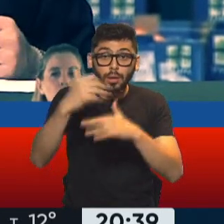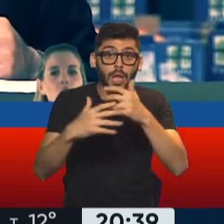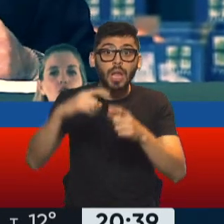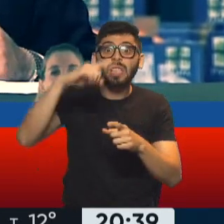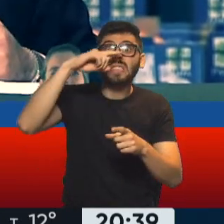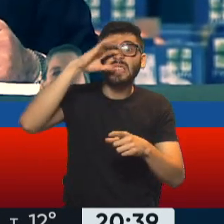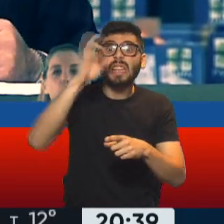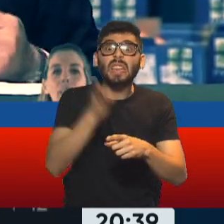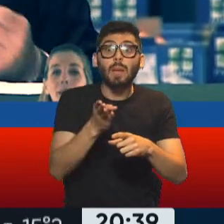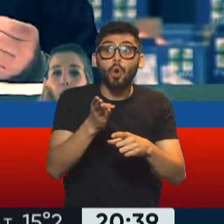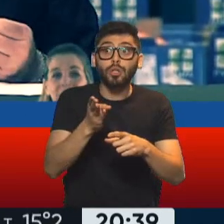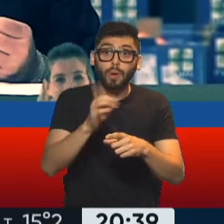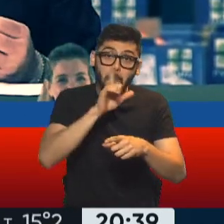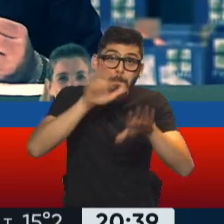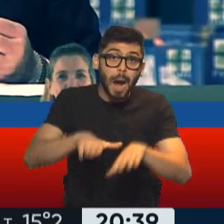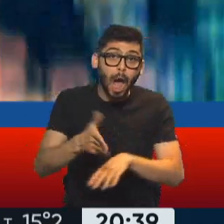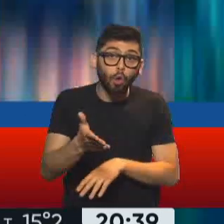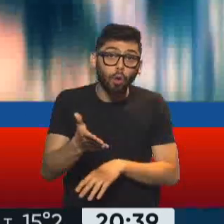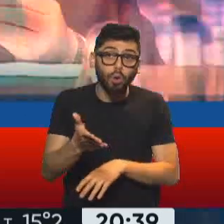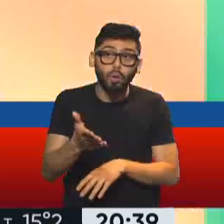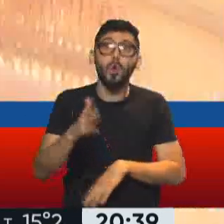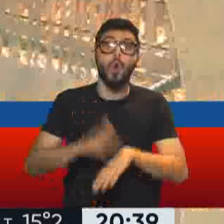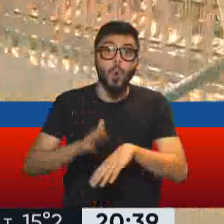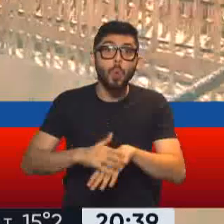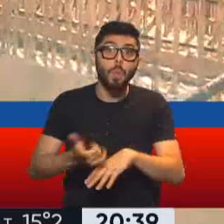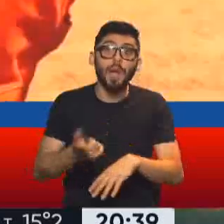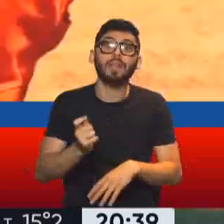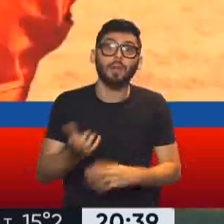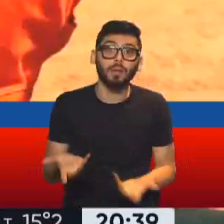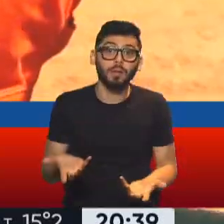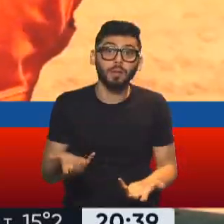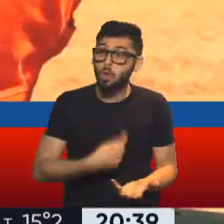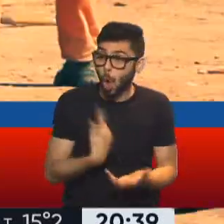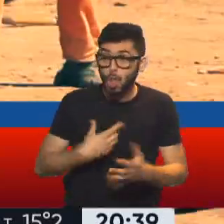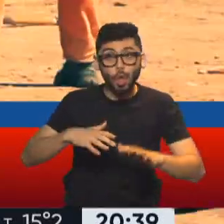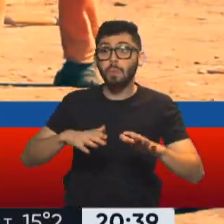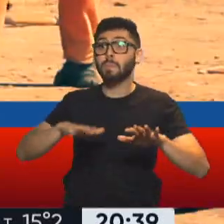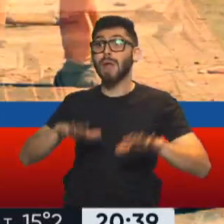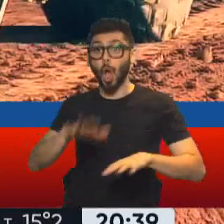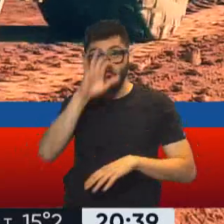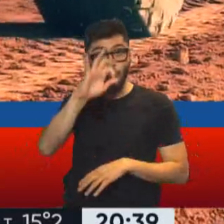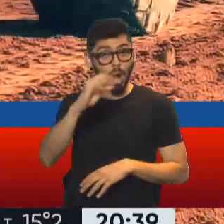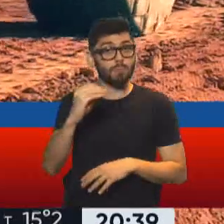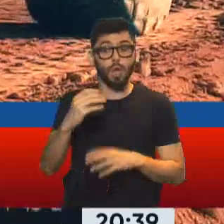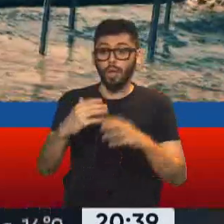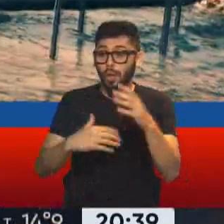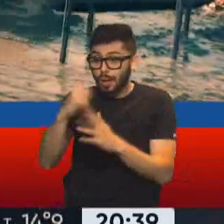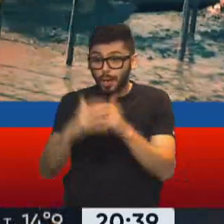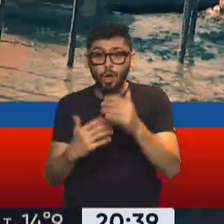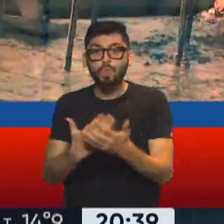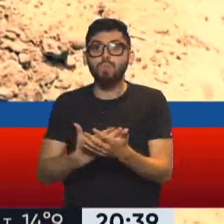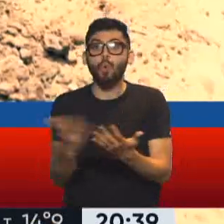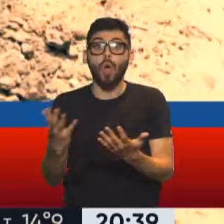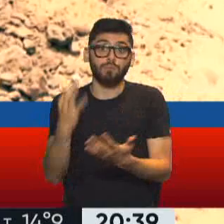estaban paralizadas? ¿Quién se hace cargo de esto? Y nosotros no hemos parado nunca, porque la obra pública no solamente es un